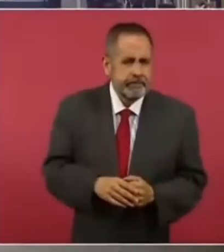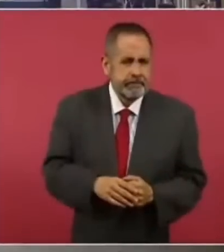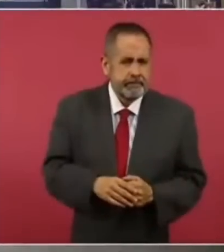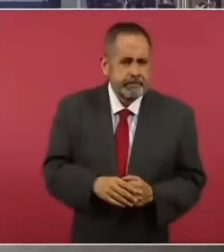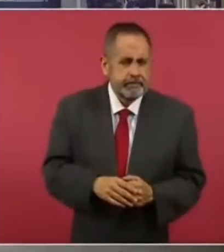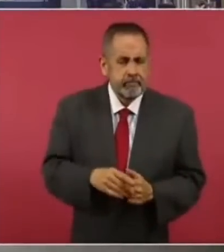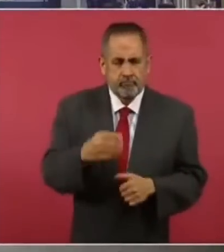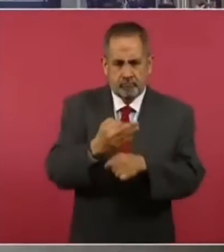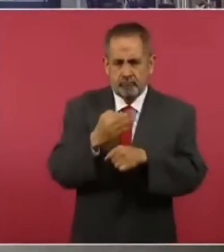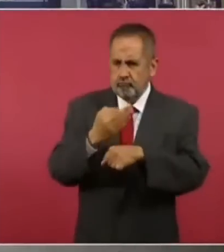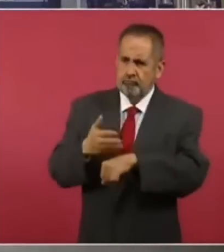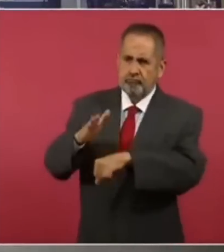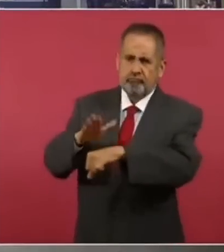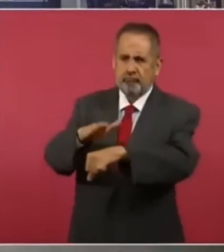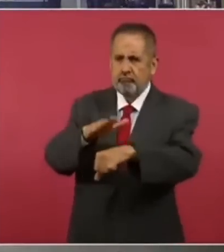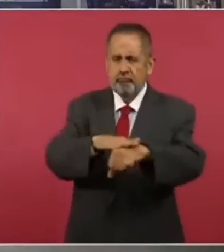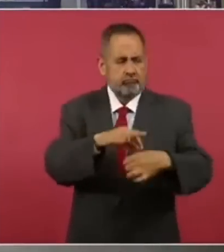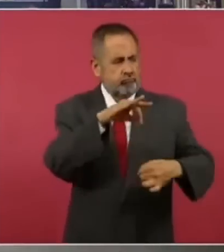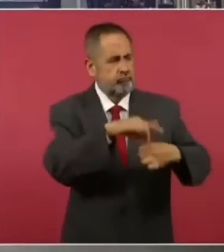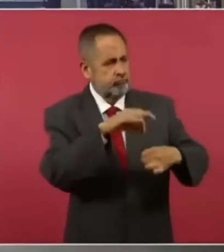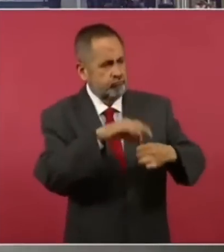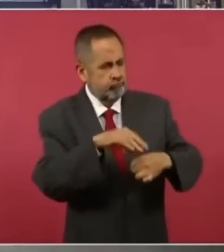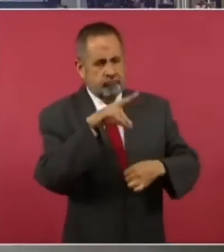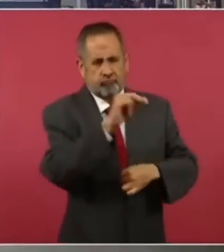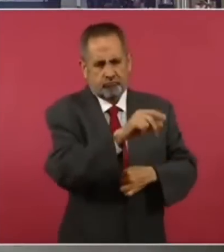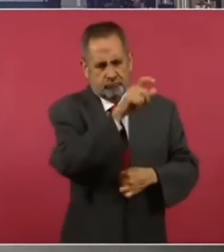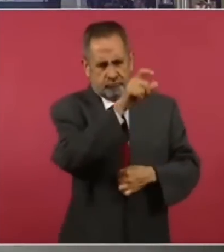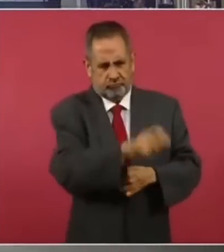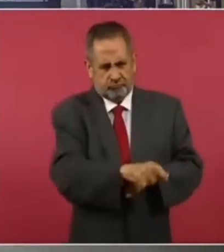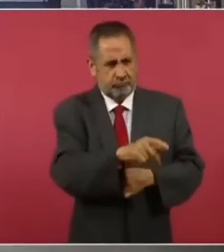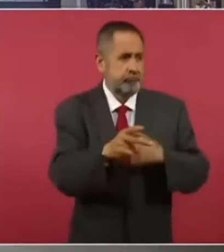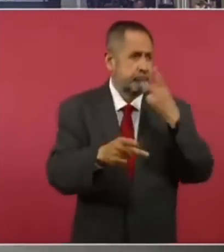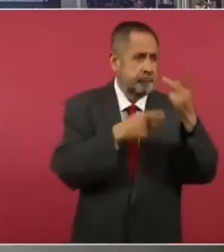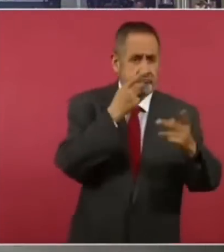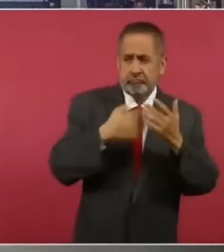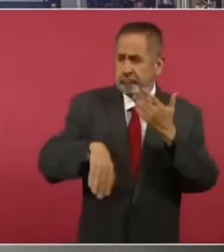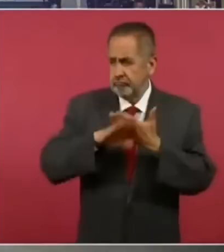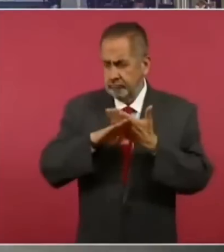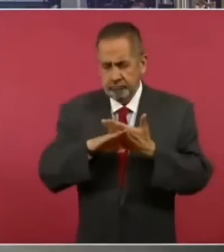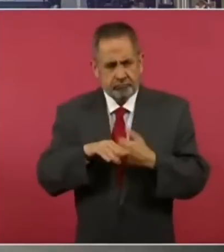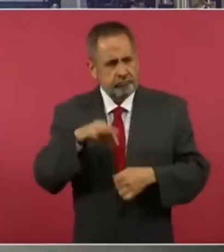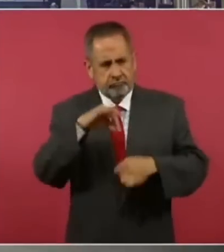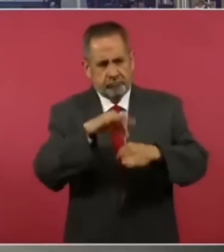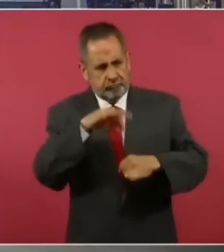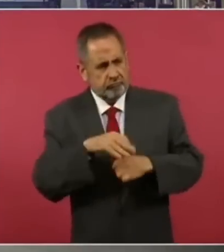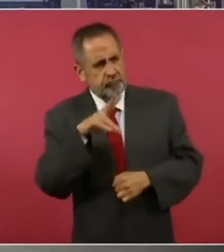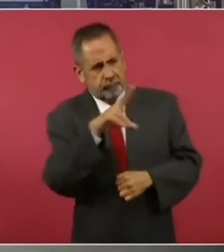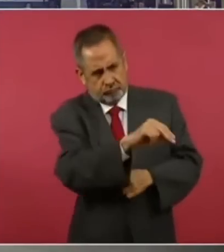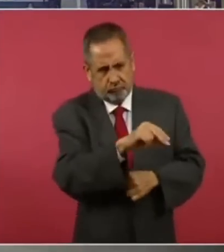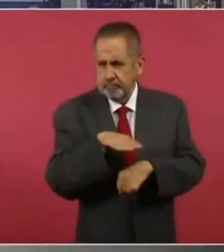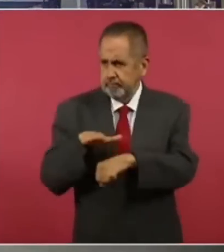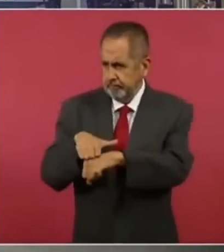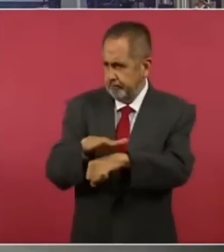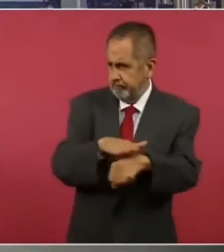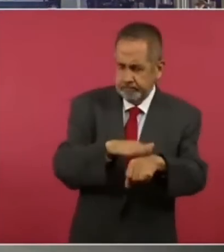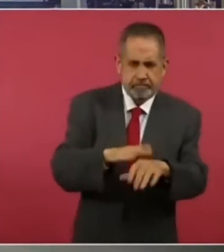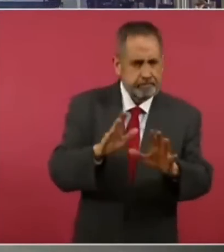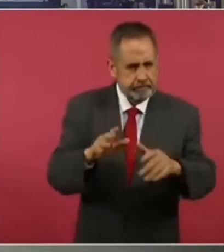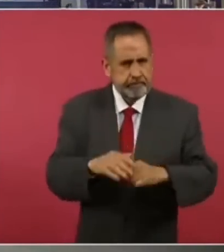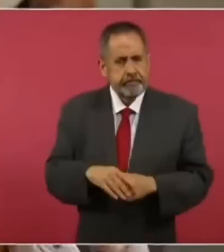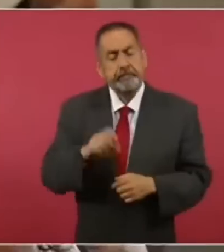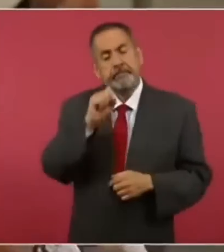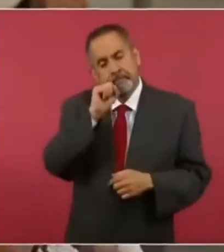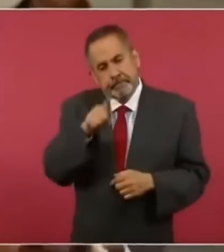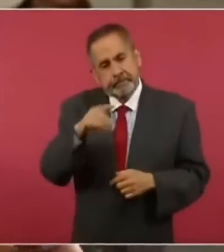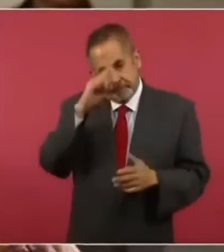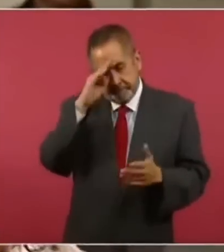estos llamados que hace usted a no votar por tal o cual personaje que se exprese así de nuestra gente, no también